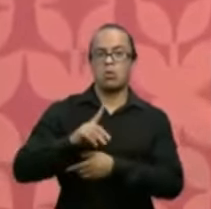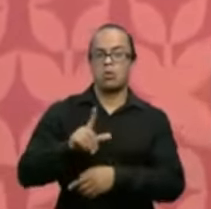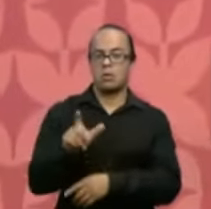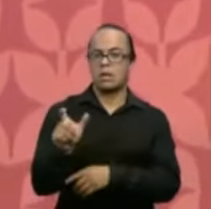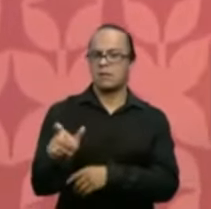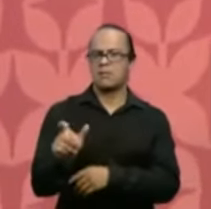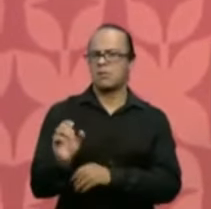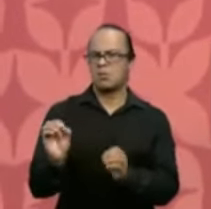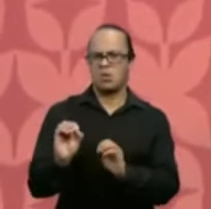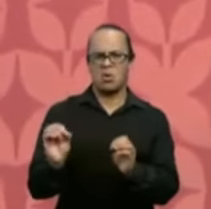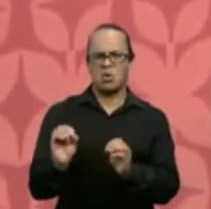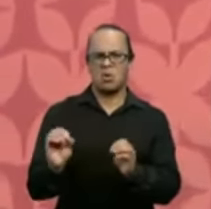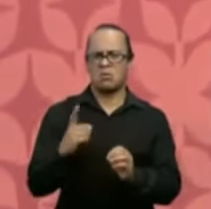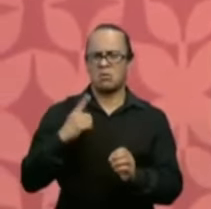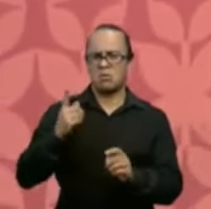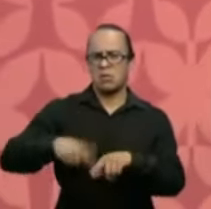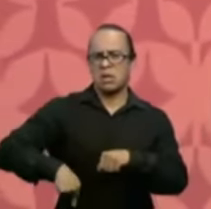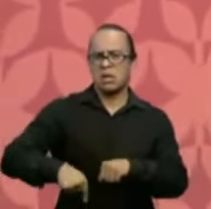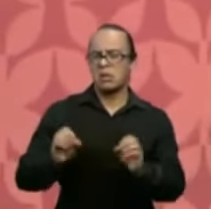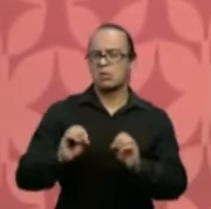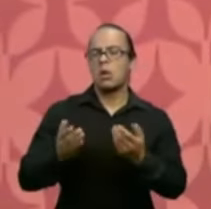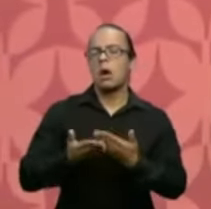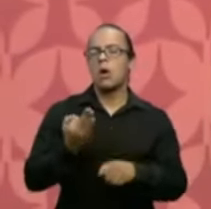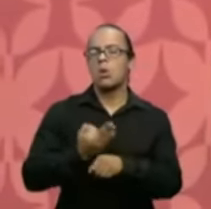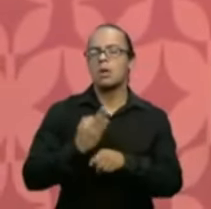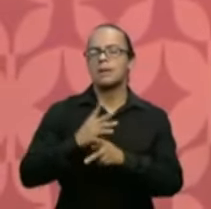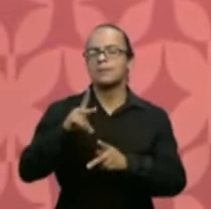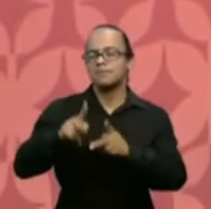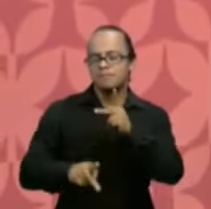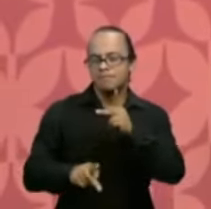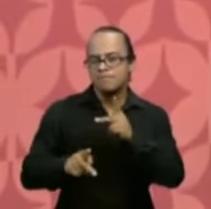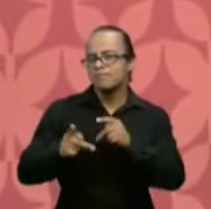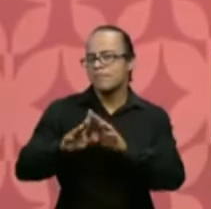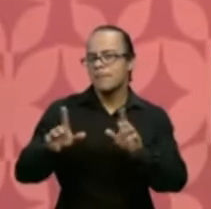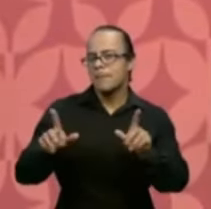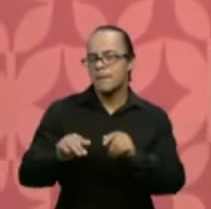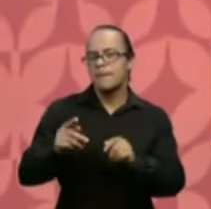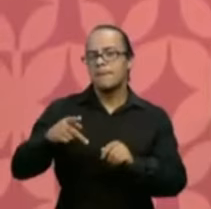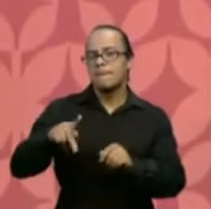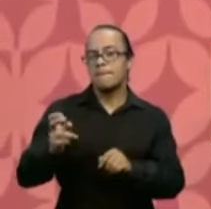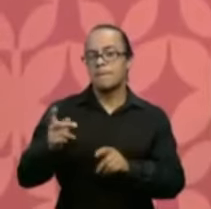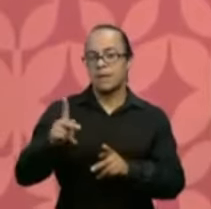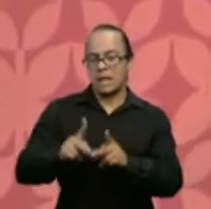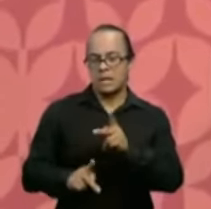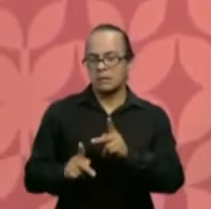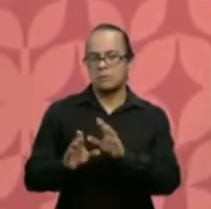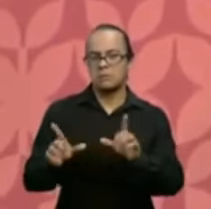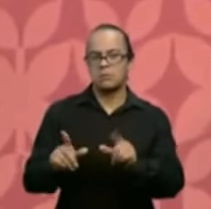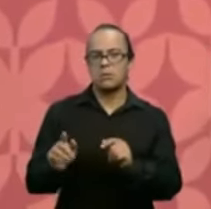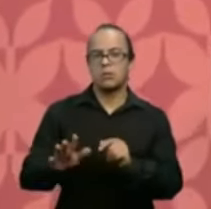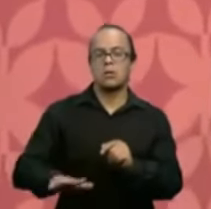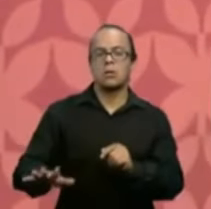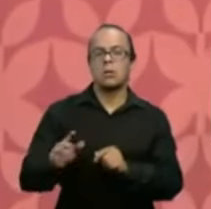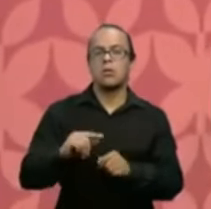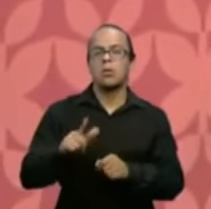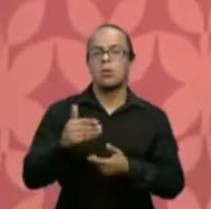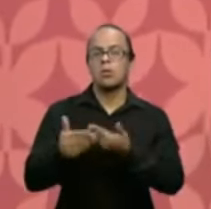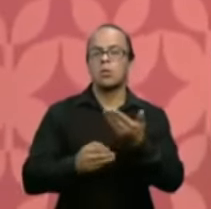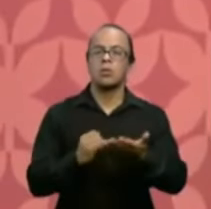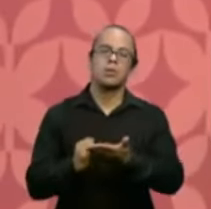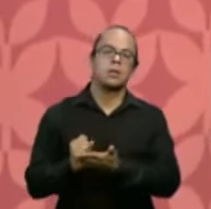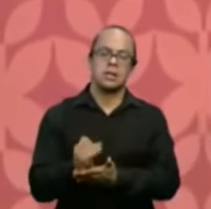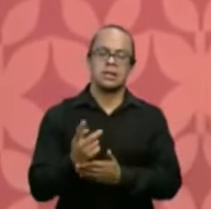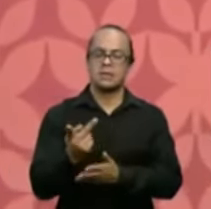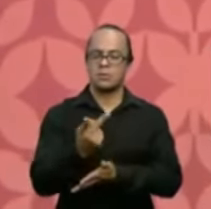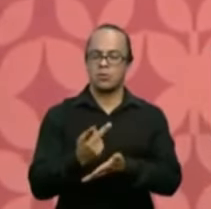tarjeta. No lo quité yo, se suspendió. Y ante esa situación de ver que estaba suspendido, se tomó la decisión de crear